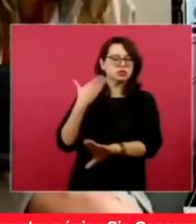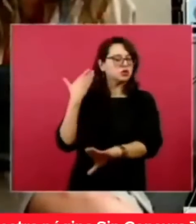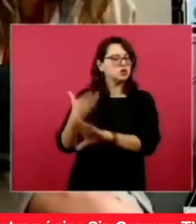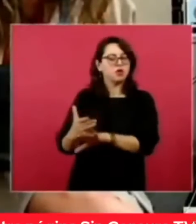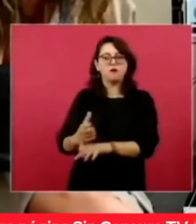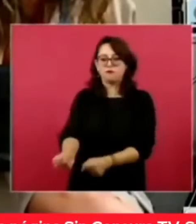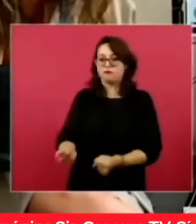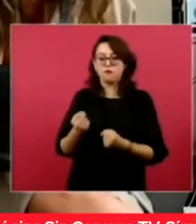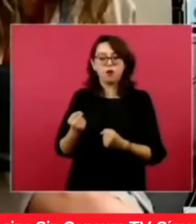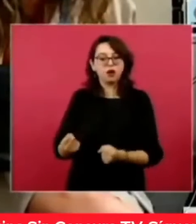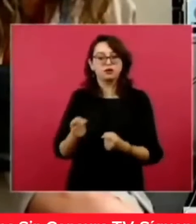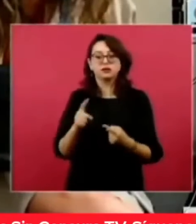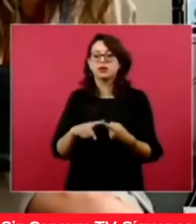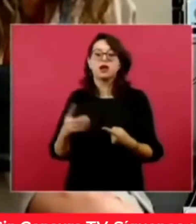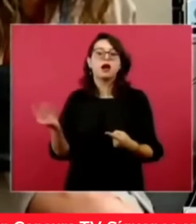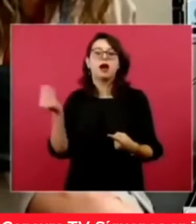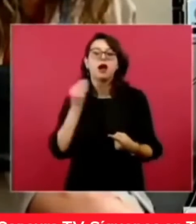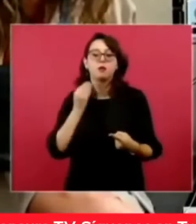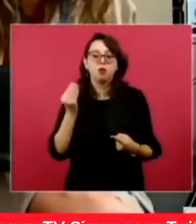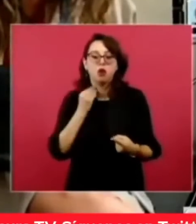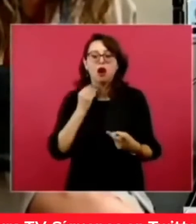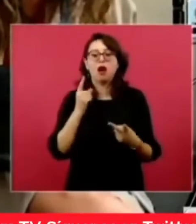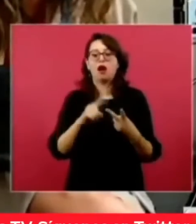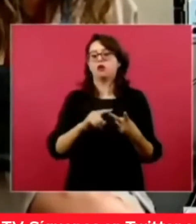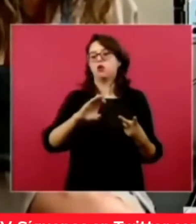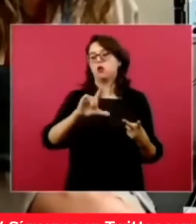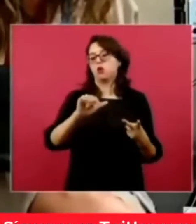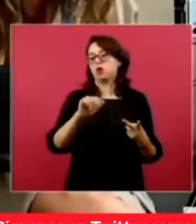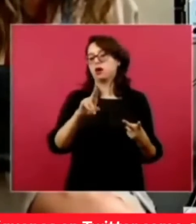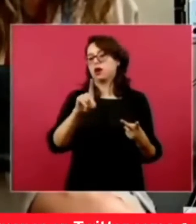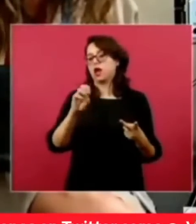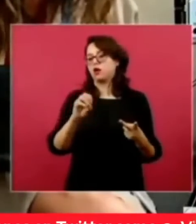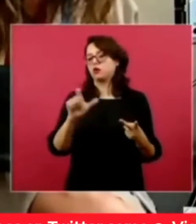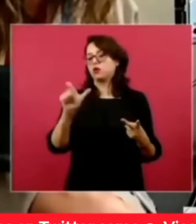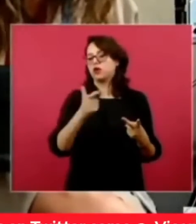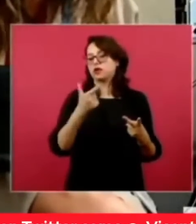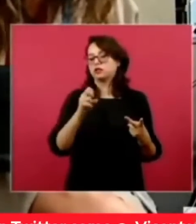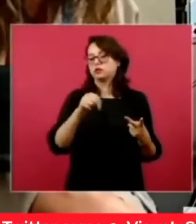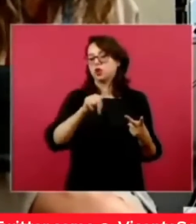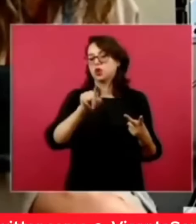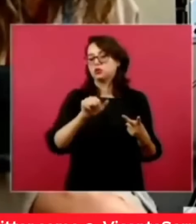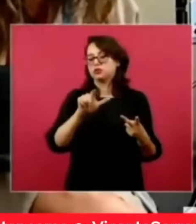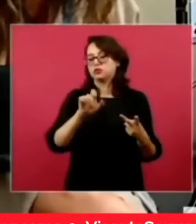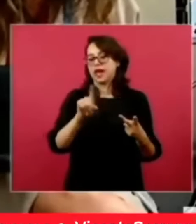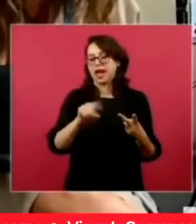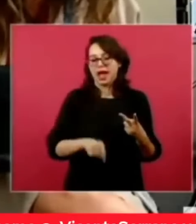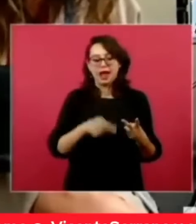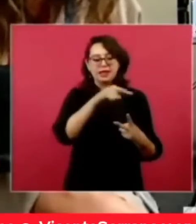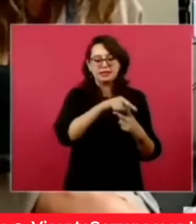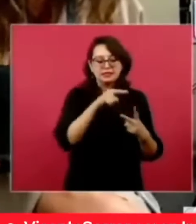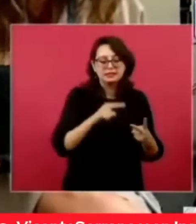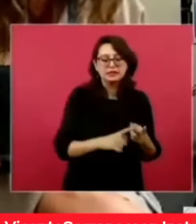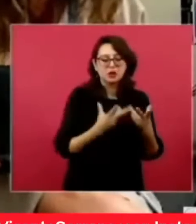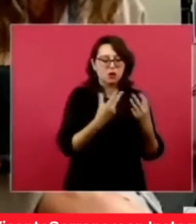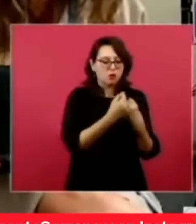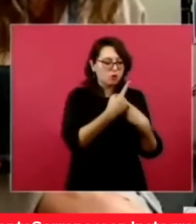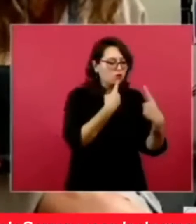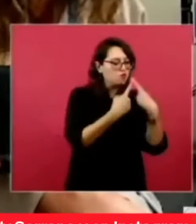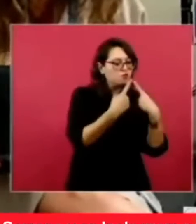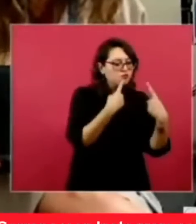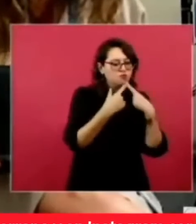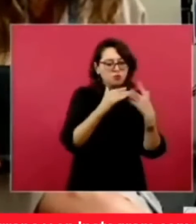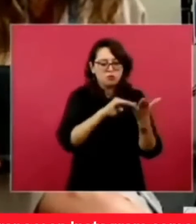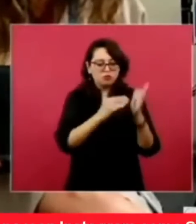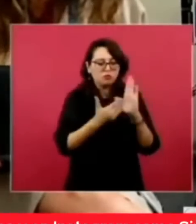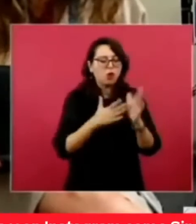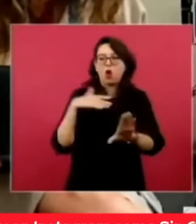González, quienes interpusieron a lo largo de todo el sexenio amparos y procedimientos legales para impedir obra pública, para impedir